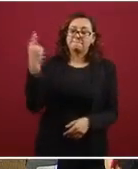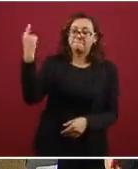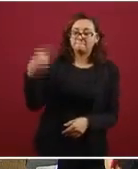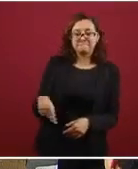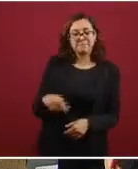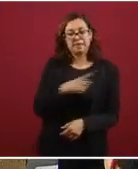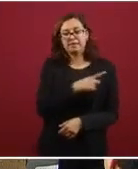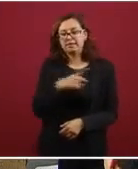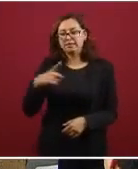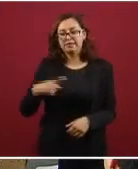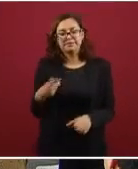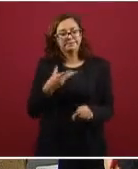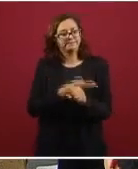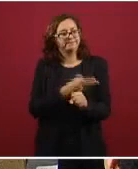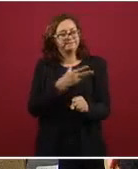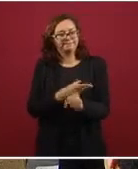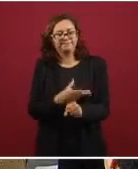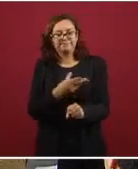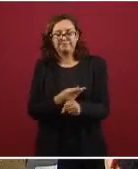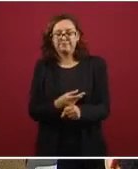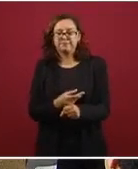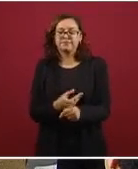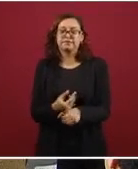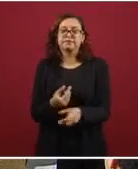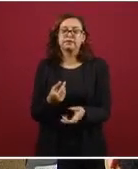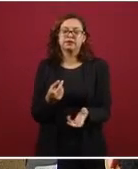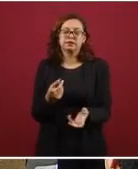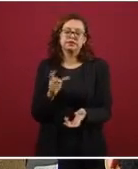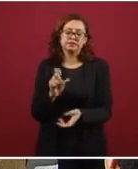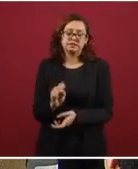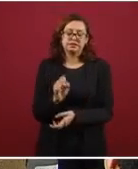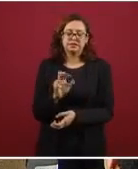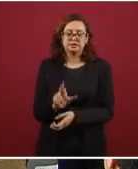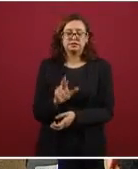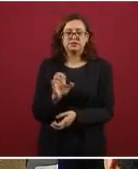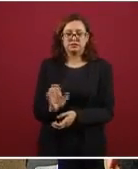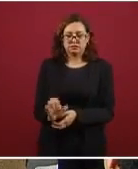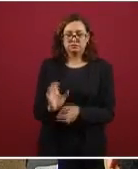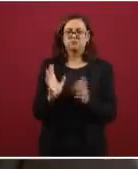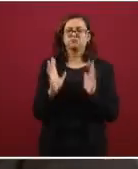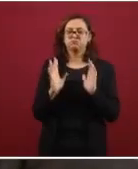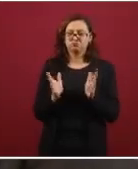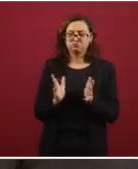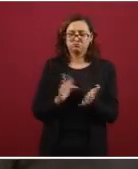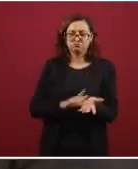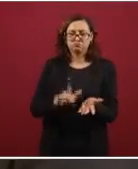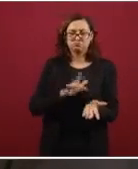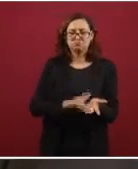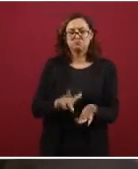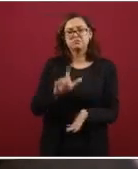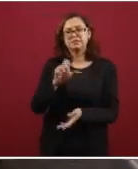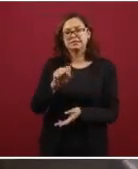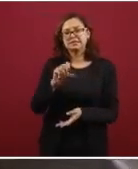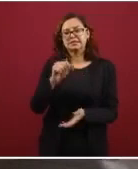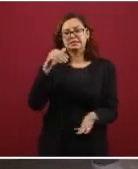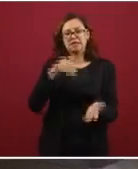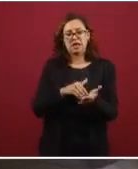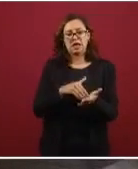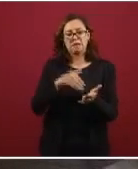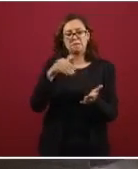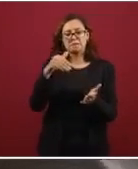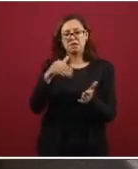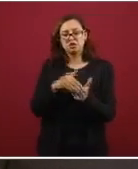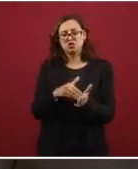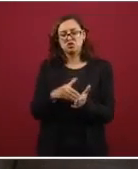presidente de la República por parte de la Secretaría de Relaciones Exteriores. Se está aportando 60 millones que corresponden al Fondo de